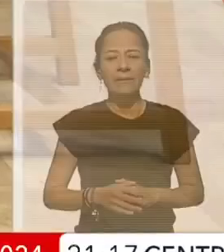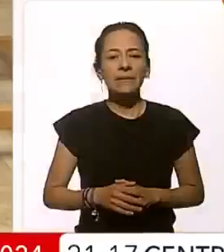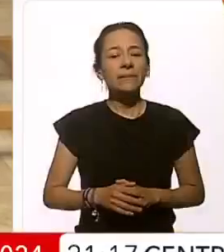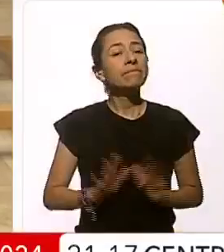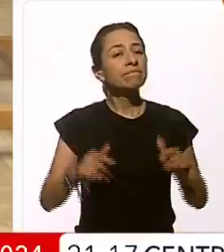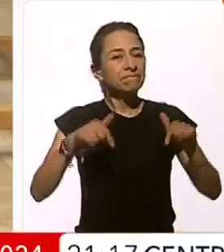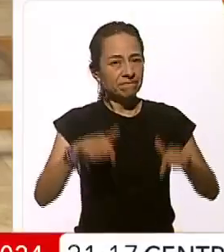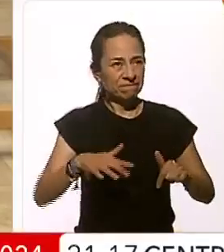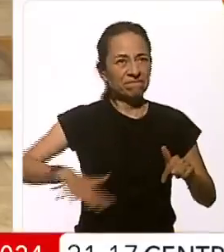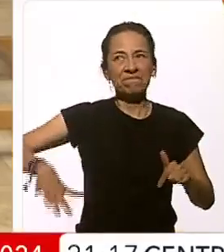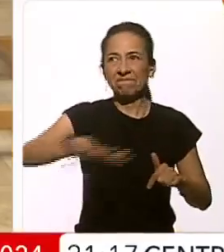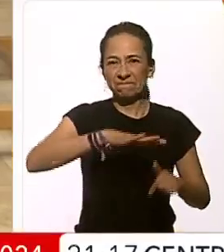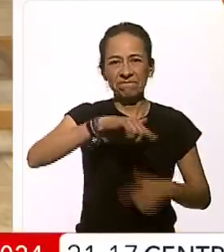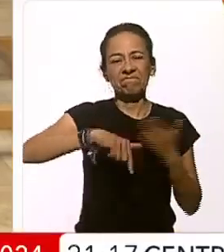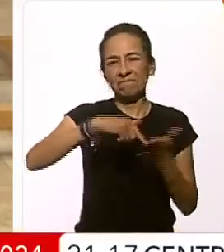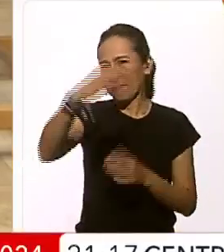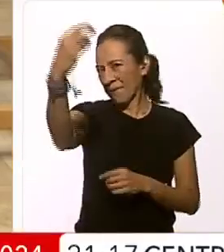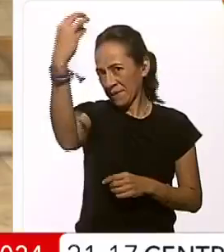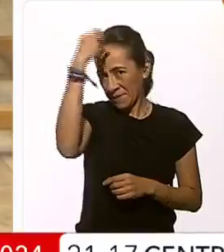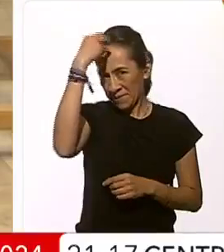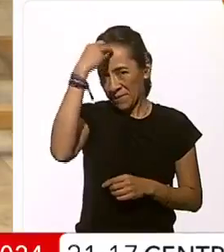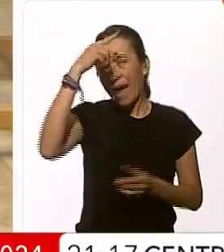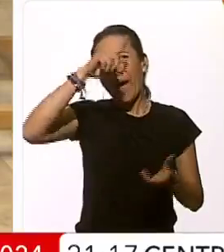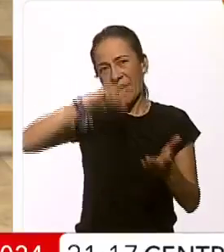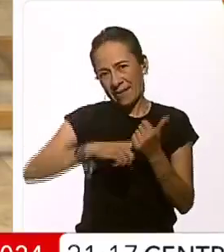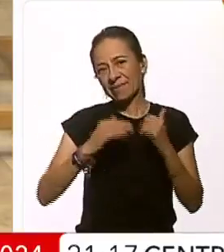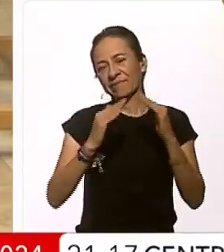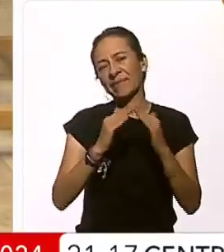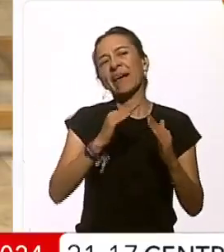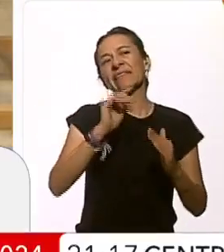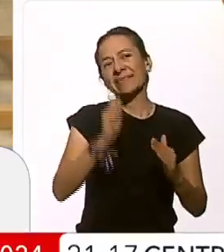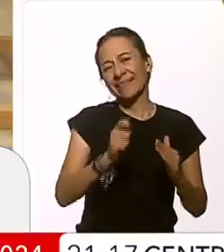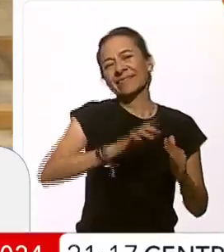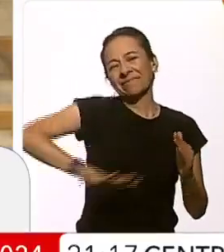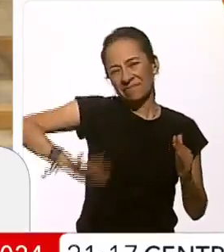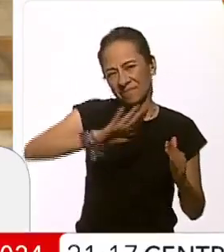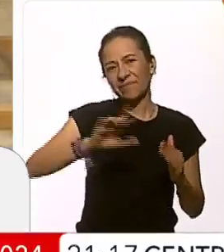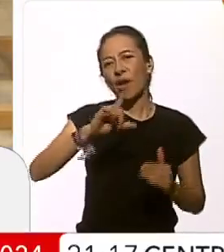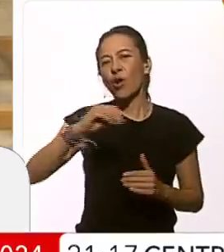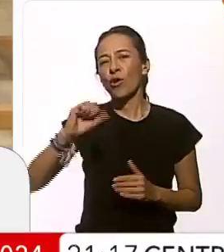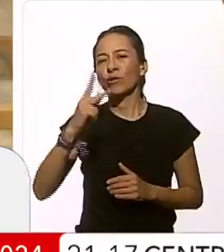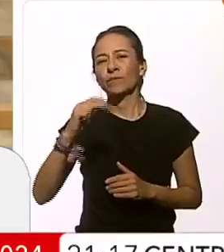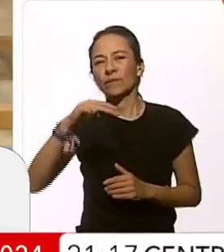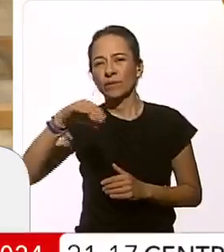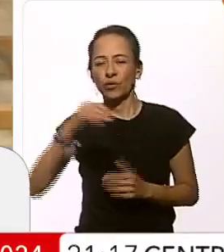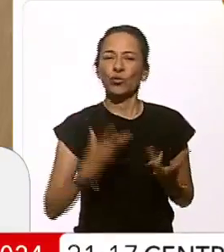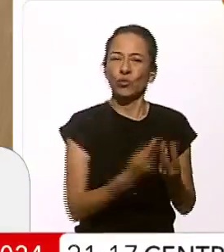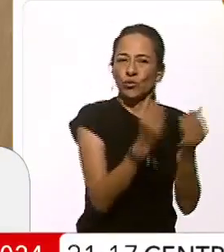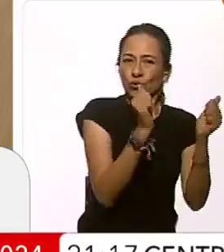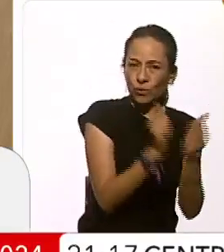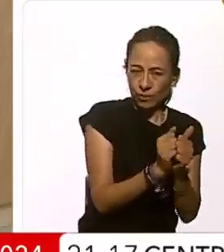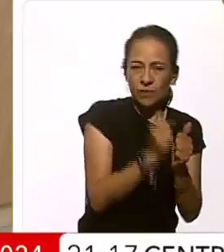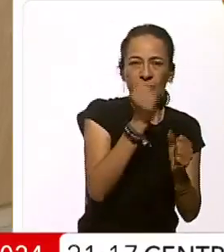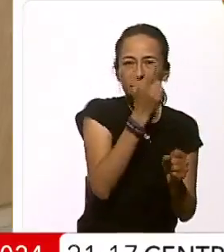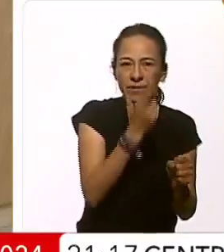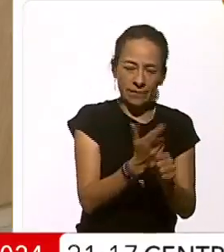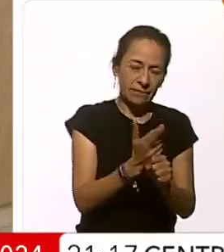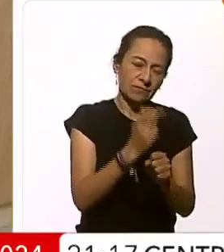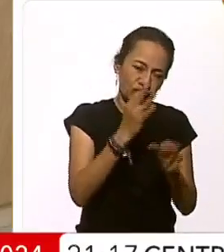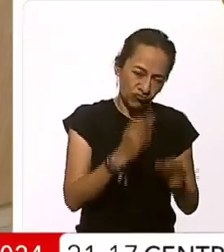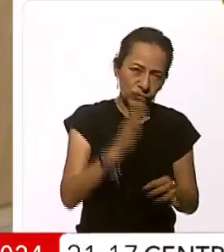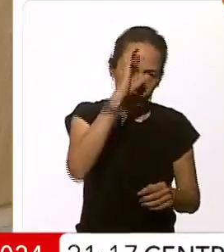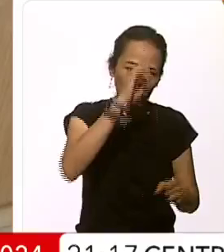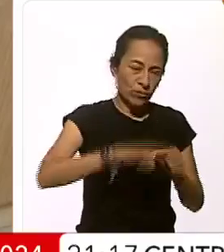Estamos aquí en Chapultepec, en Los Pinos, con la secretaria de Cultura, Alejandra Frausto. Alejandra,